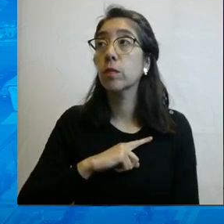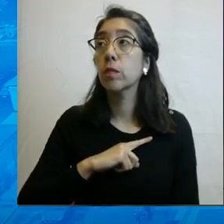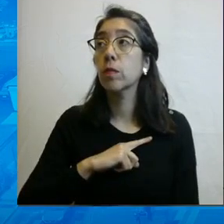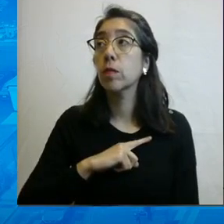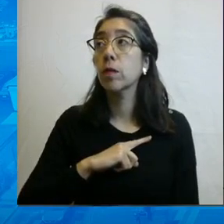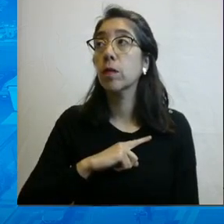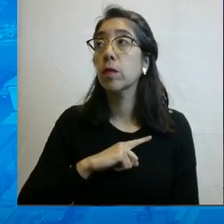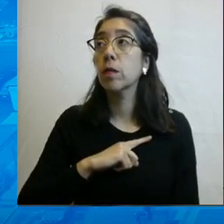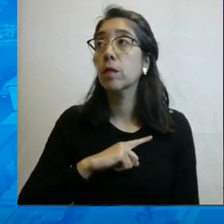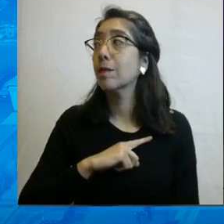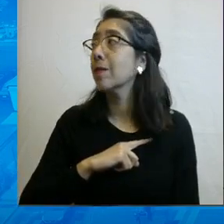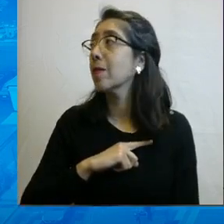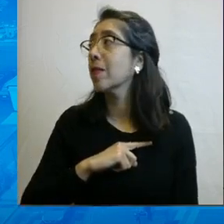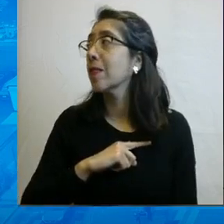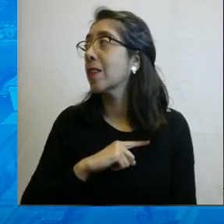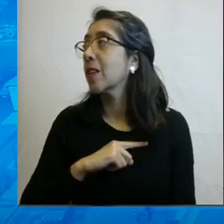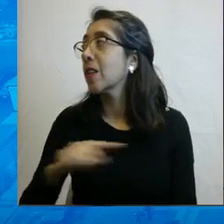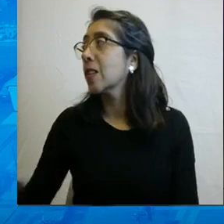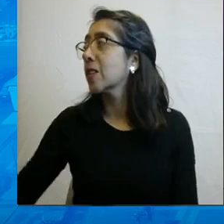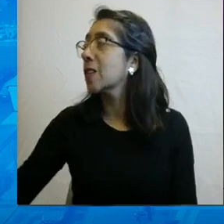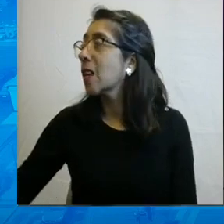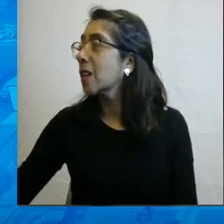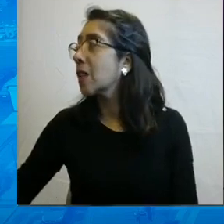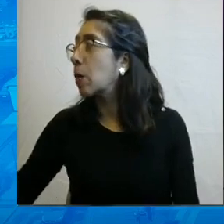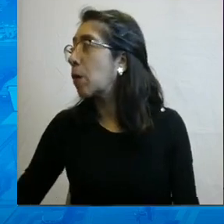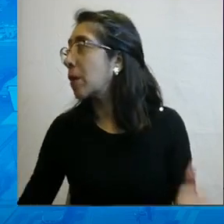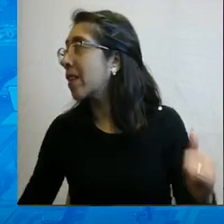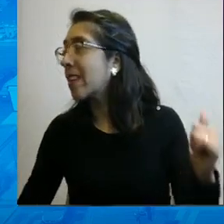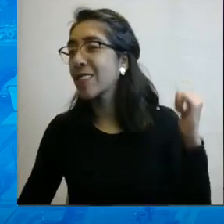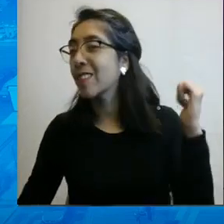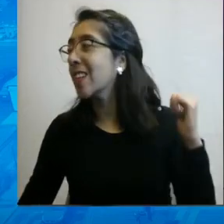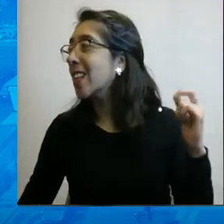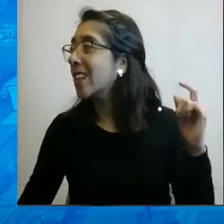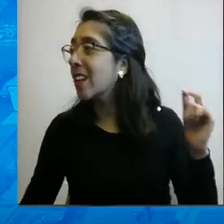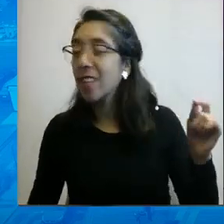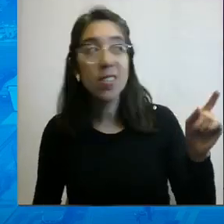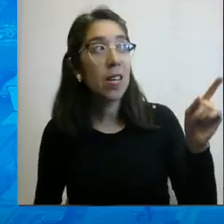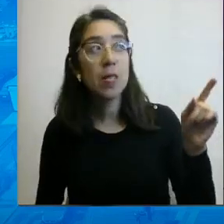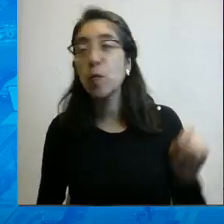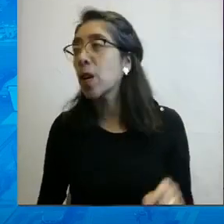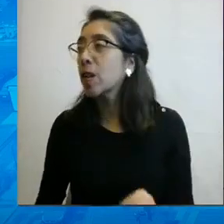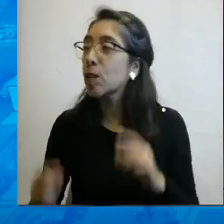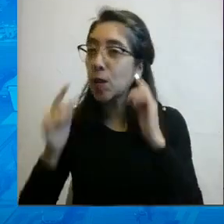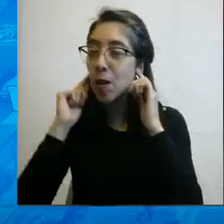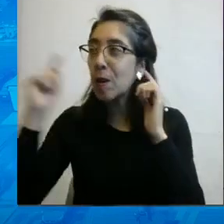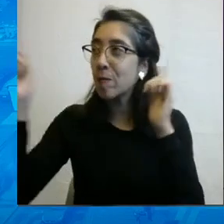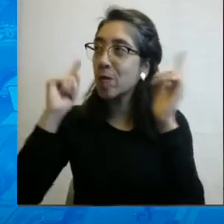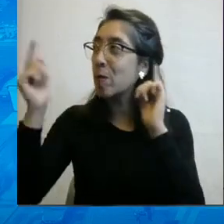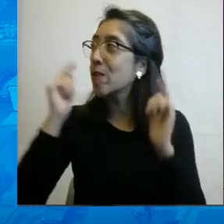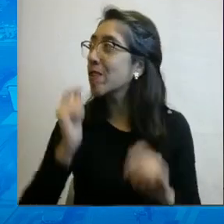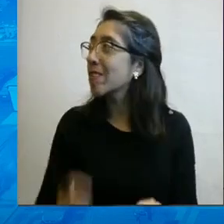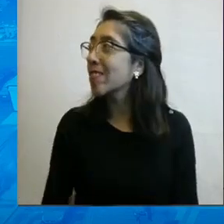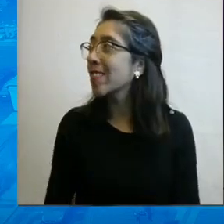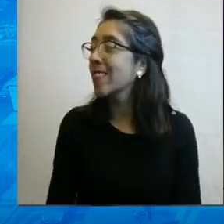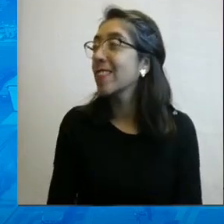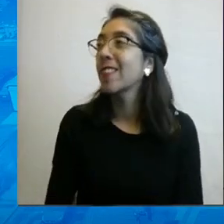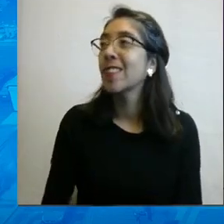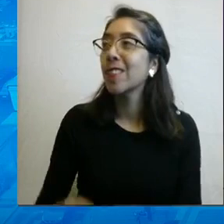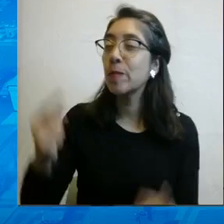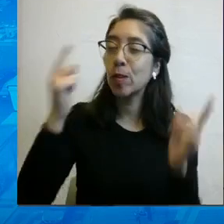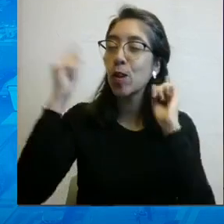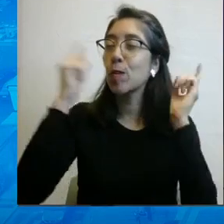de las fiscalizaciones que se hicieron en el bulevar, se dieron cuenta que hubieron muchas cosas